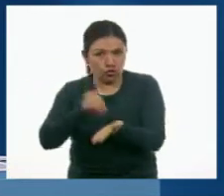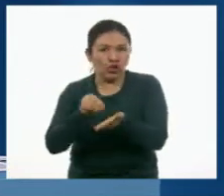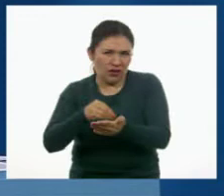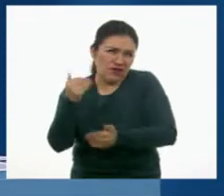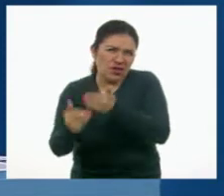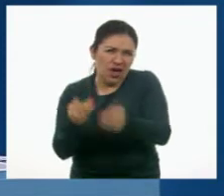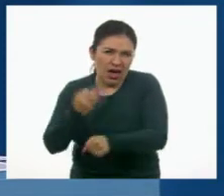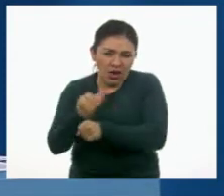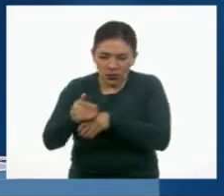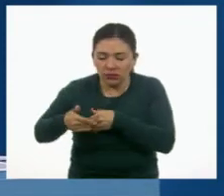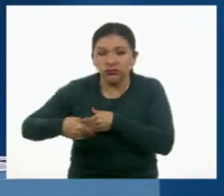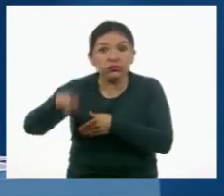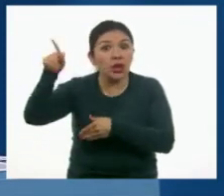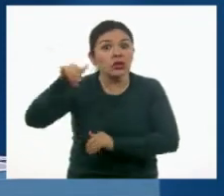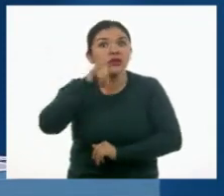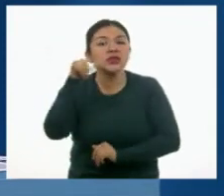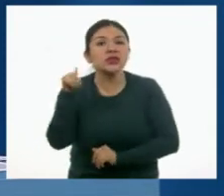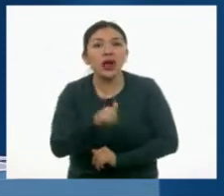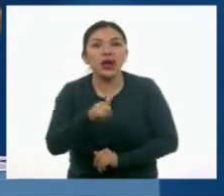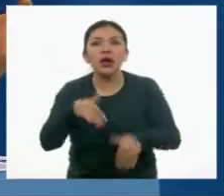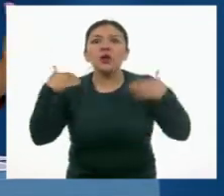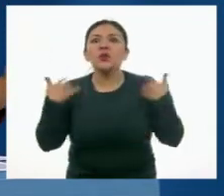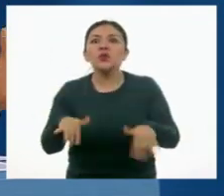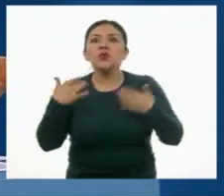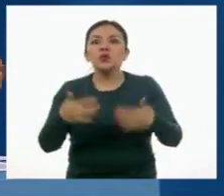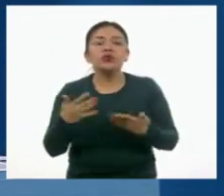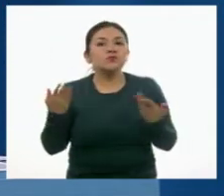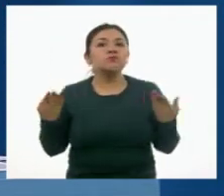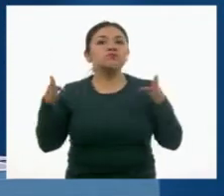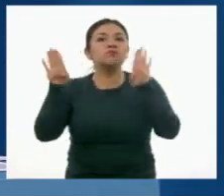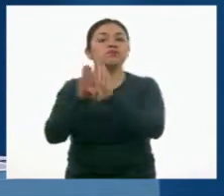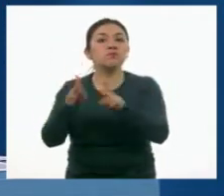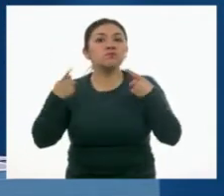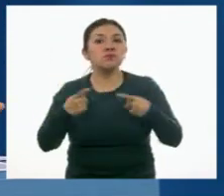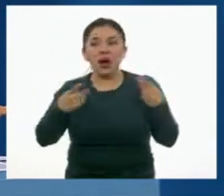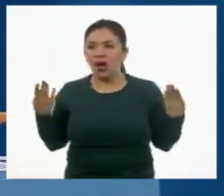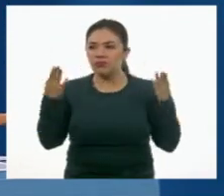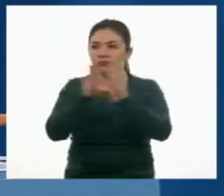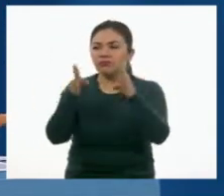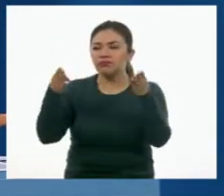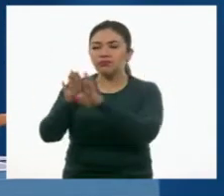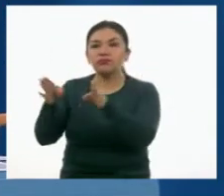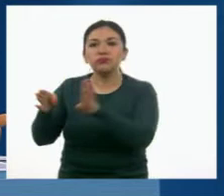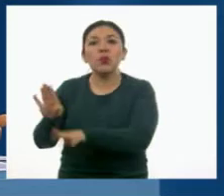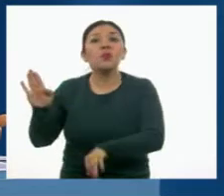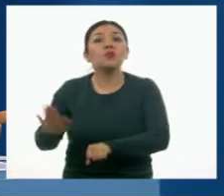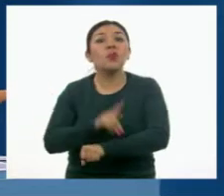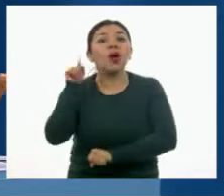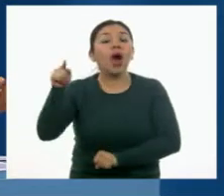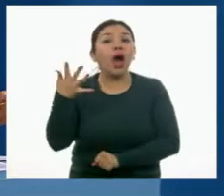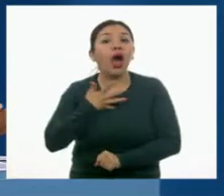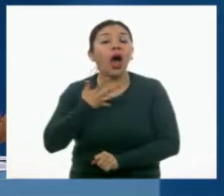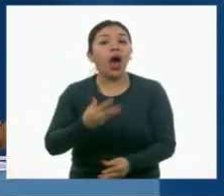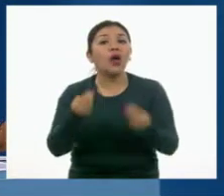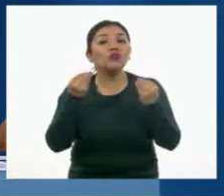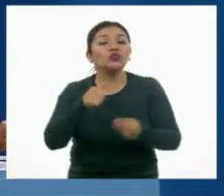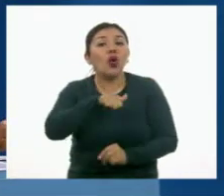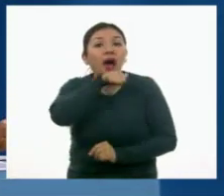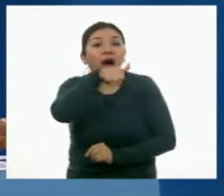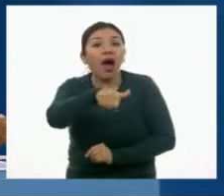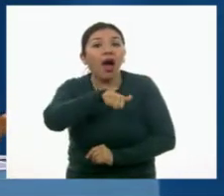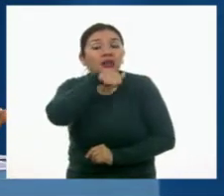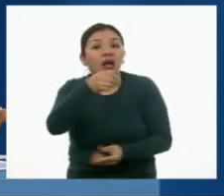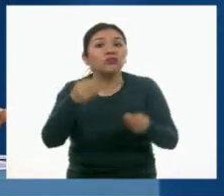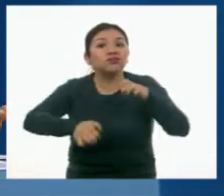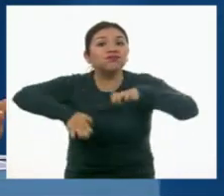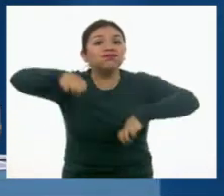sigue, Italia de inmediato mandó a encerrar a su población porque tiene personas adultas mayores de